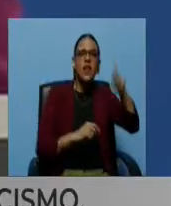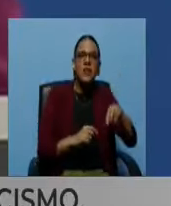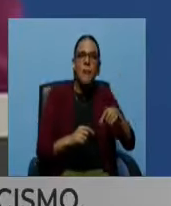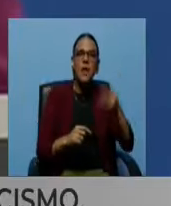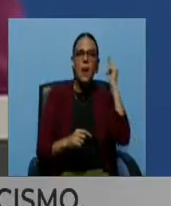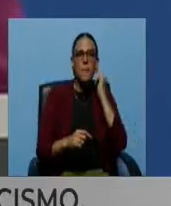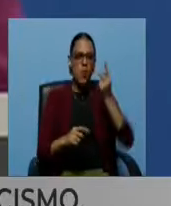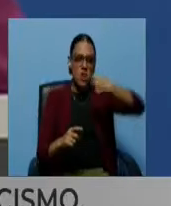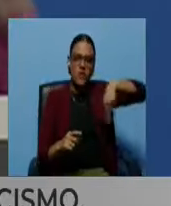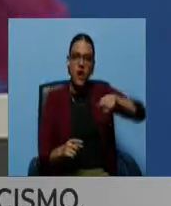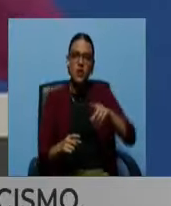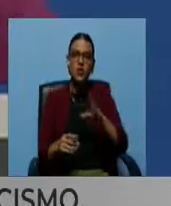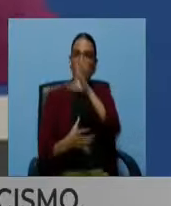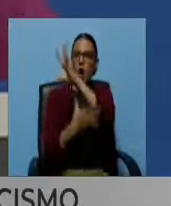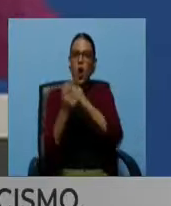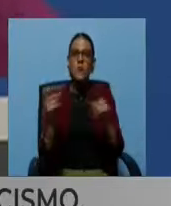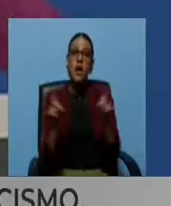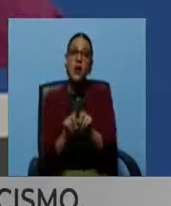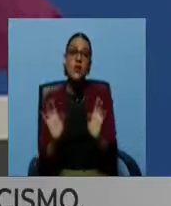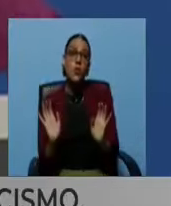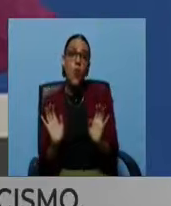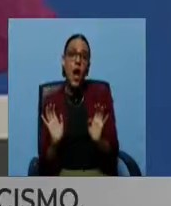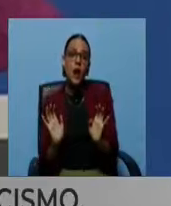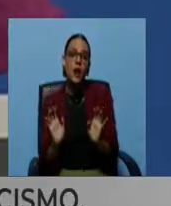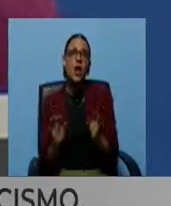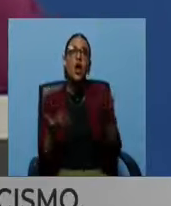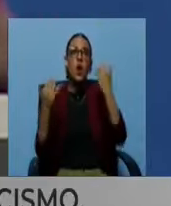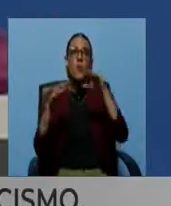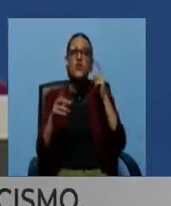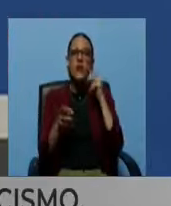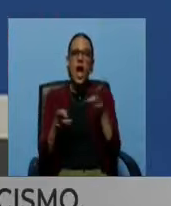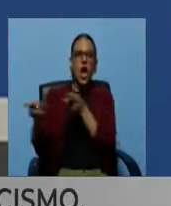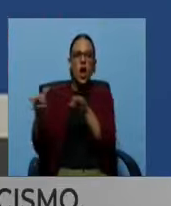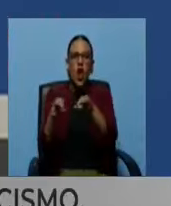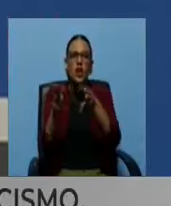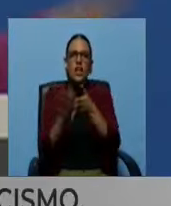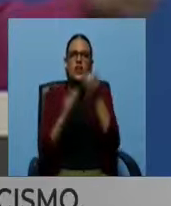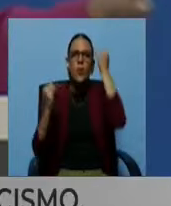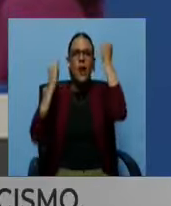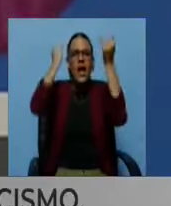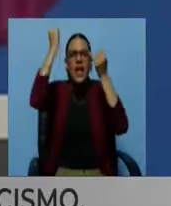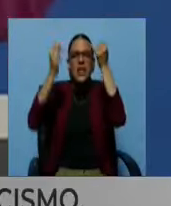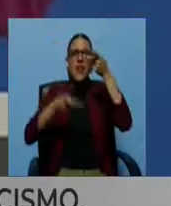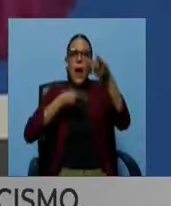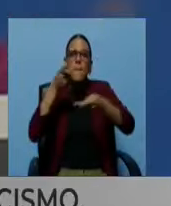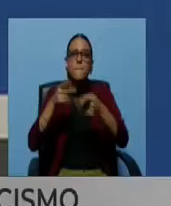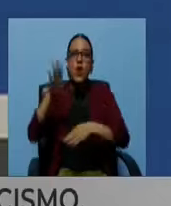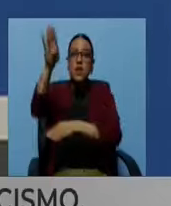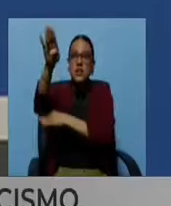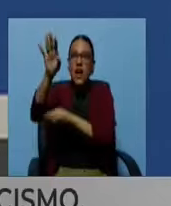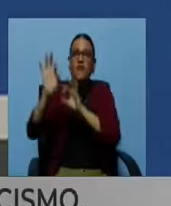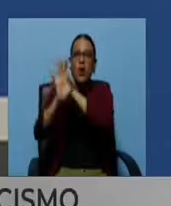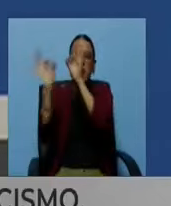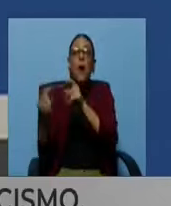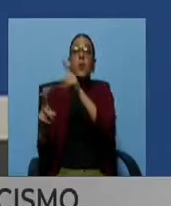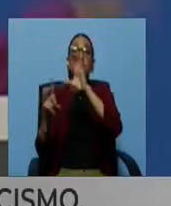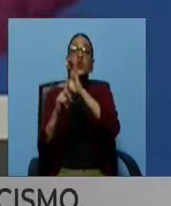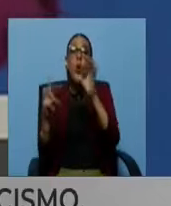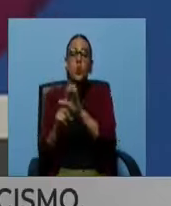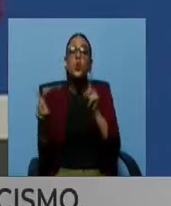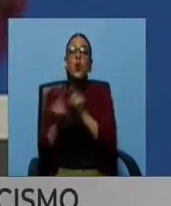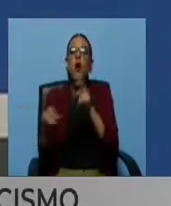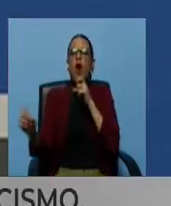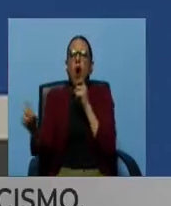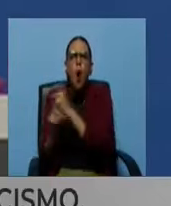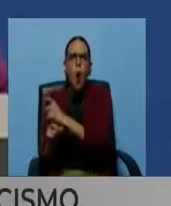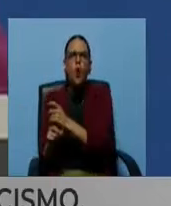bolivarianos, como corriente político-ideológica. Por eso decimos que es una cultura del odio,